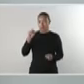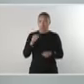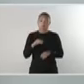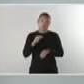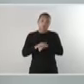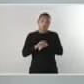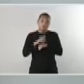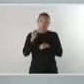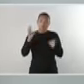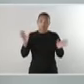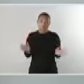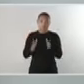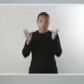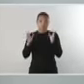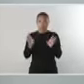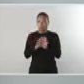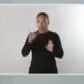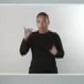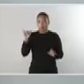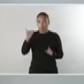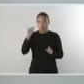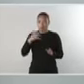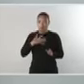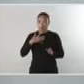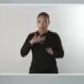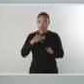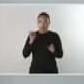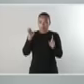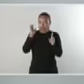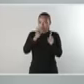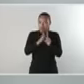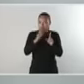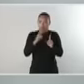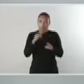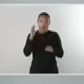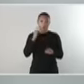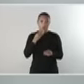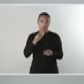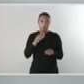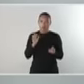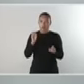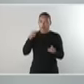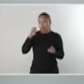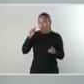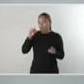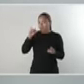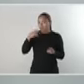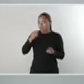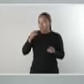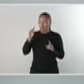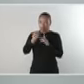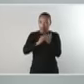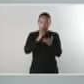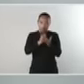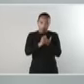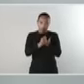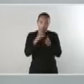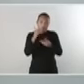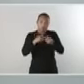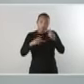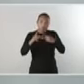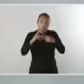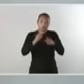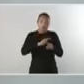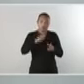los cuernos que tú y yo sabemos que representan al enemigo del bien al enemigo de los tamaulipecos que han venido solo a matar